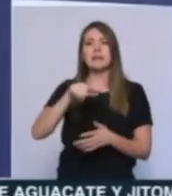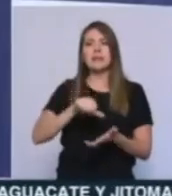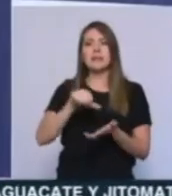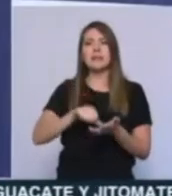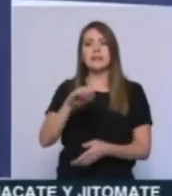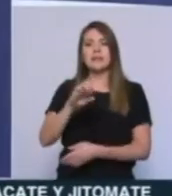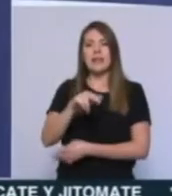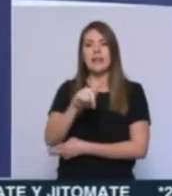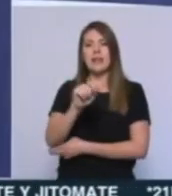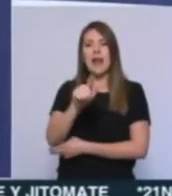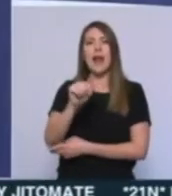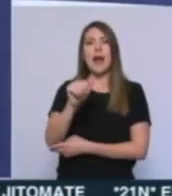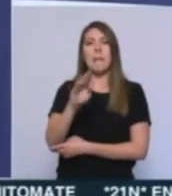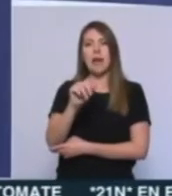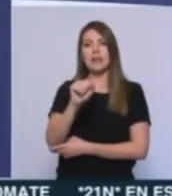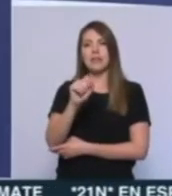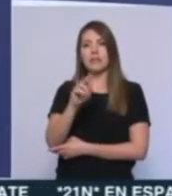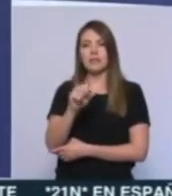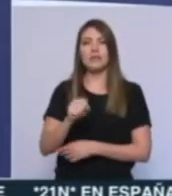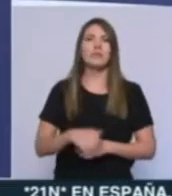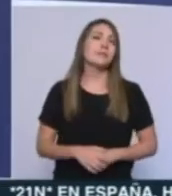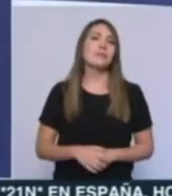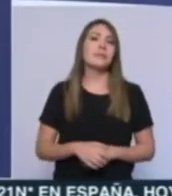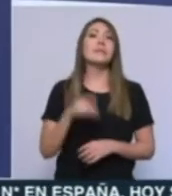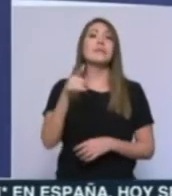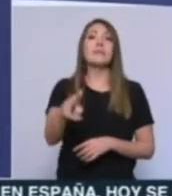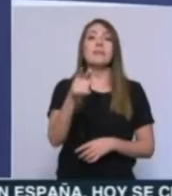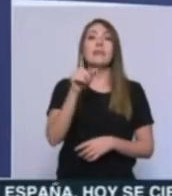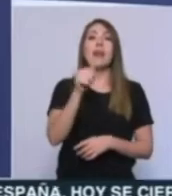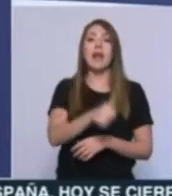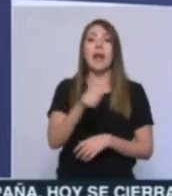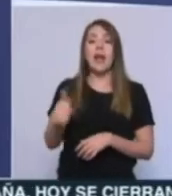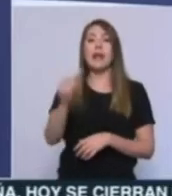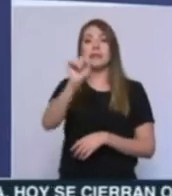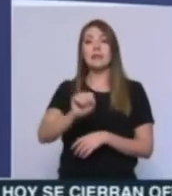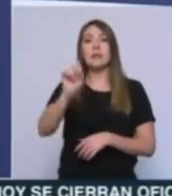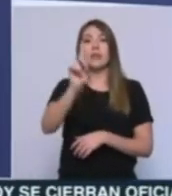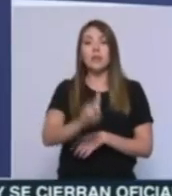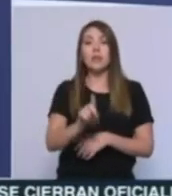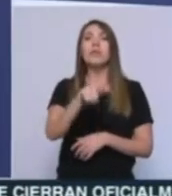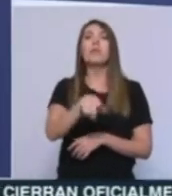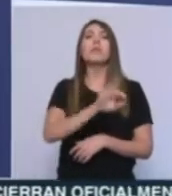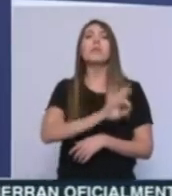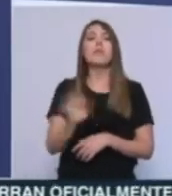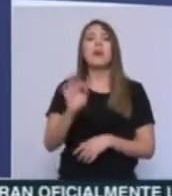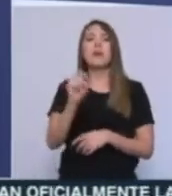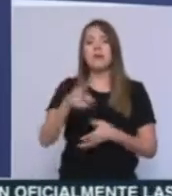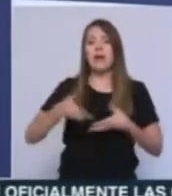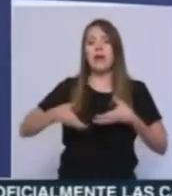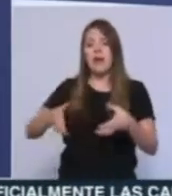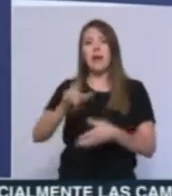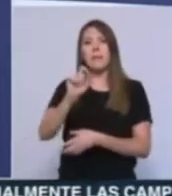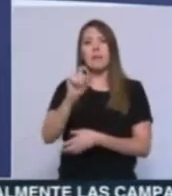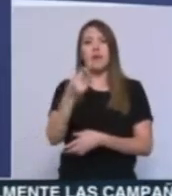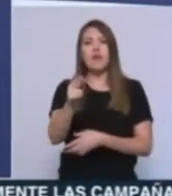Y Avenida 20 de Noviembre será peatonal cada fin de semana. Así lo anunció el gobierno capitalino y como siempre pasa, pues hay voces a